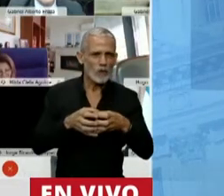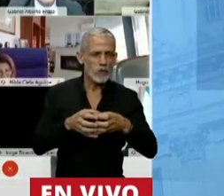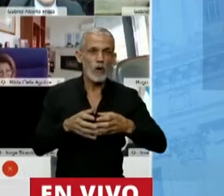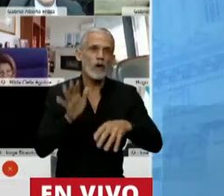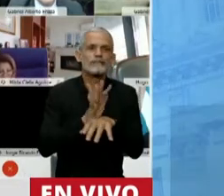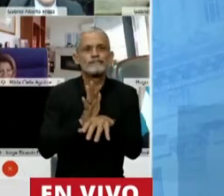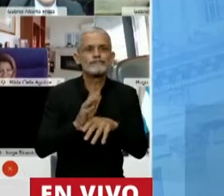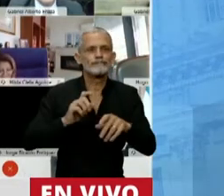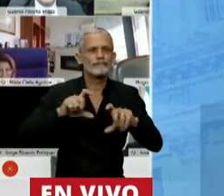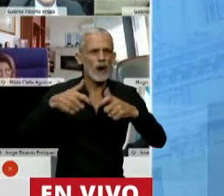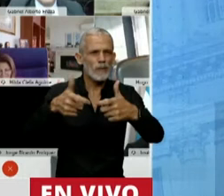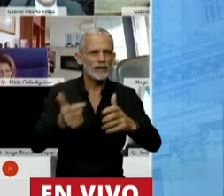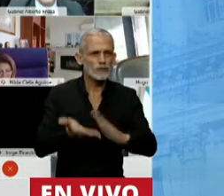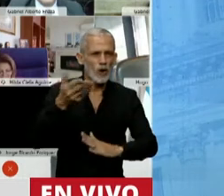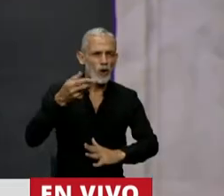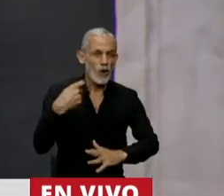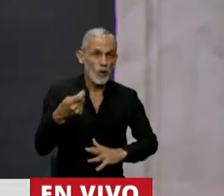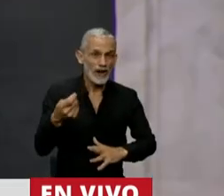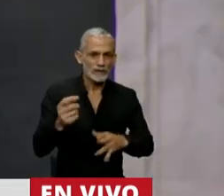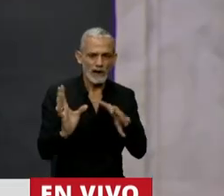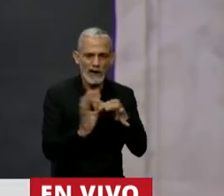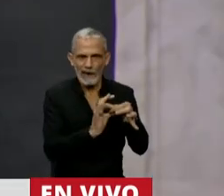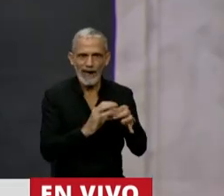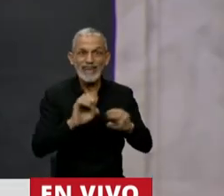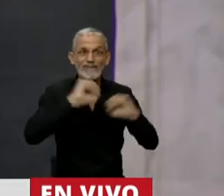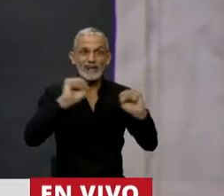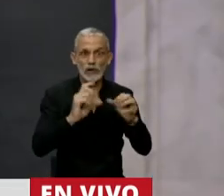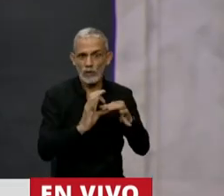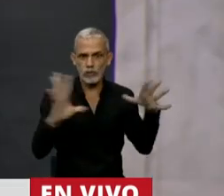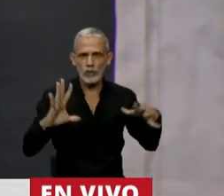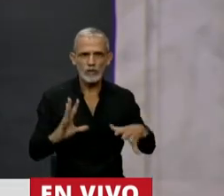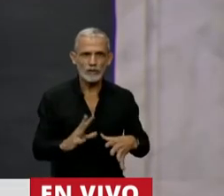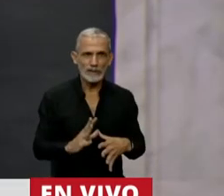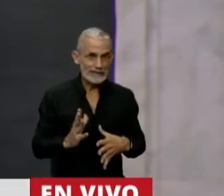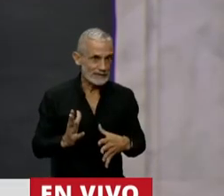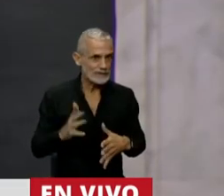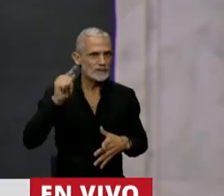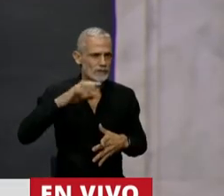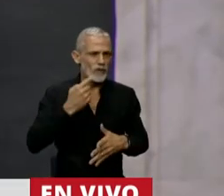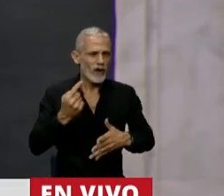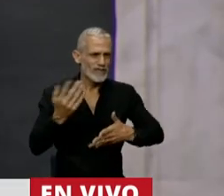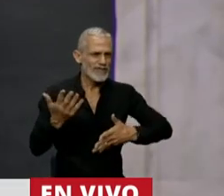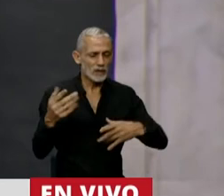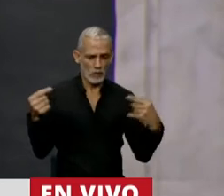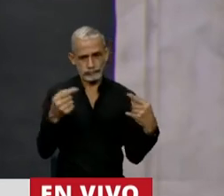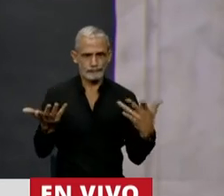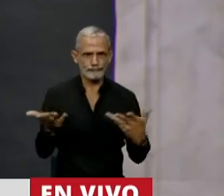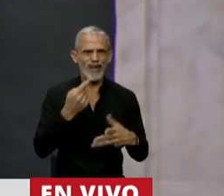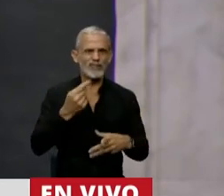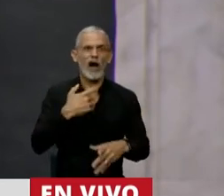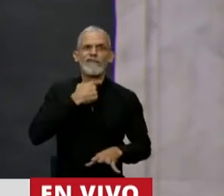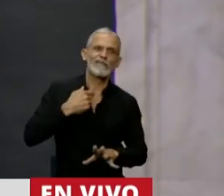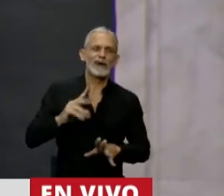desenganchar la movilidad jubilatoria de la inflación. ¿No? Y además dicen, contradictoriamente, dicen que